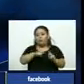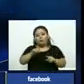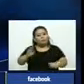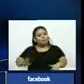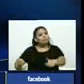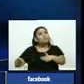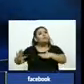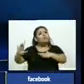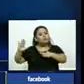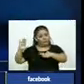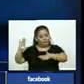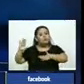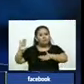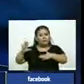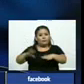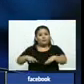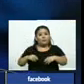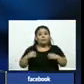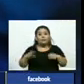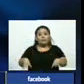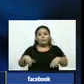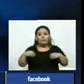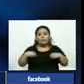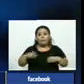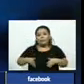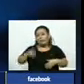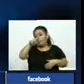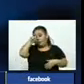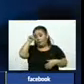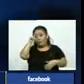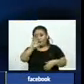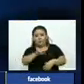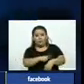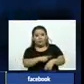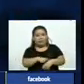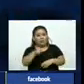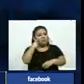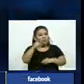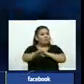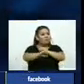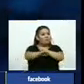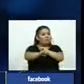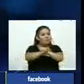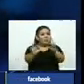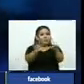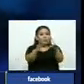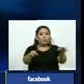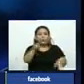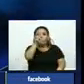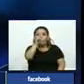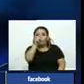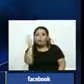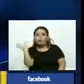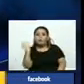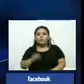compromiso que ha adquirido la actual gestión. Y ahí tenemos esta publicación que se hizo a través de la red social Twitter.